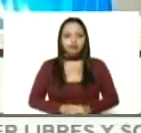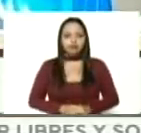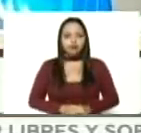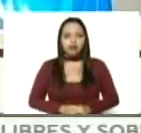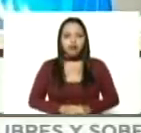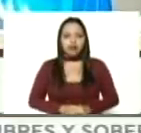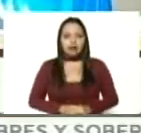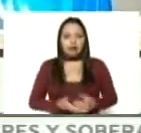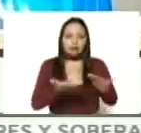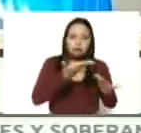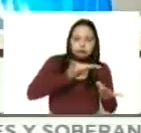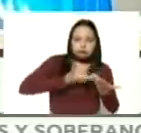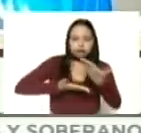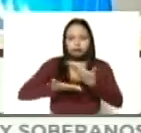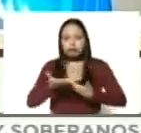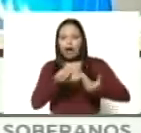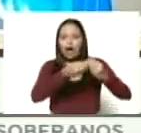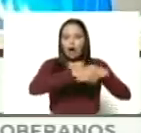acercamientos,